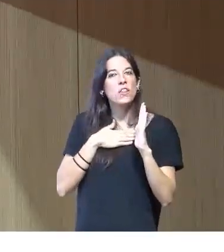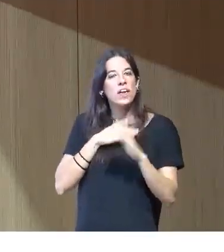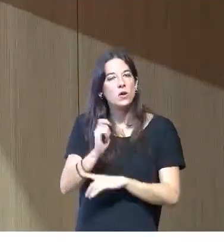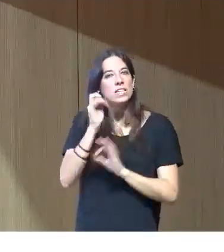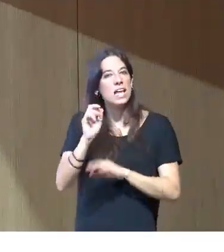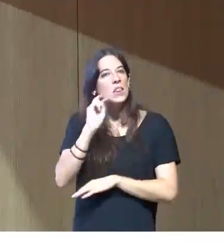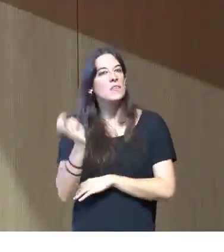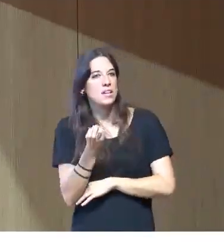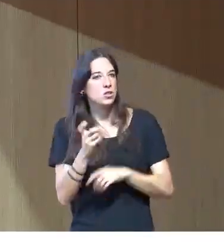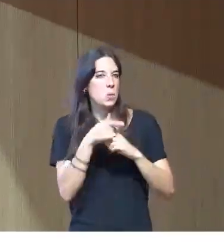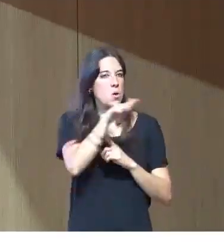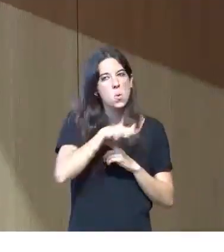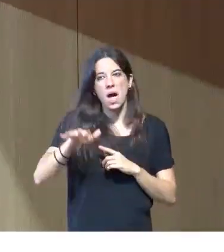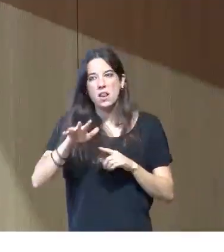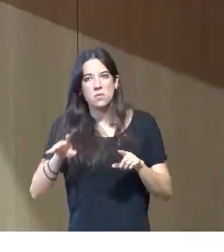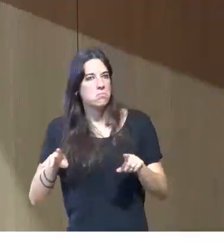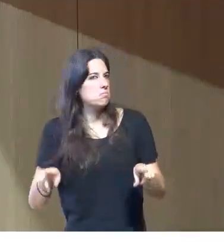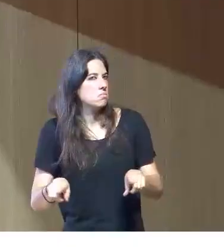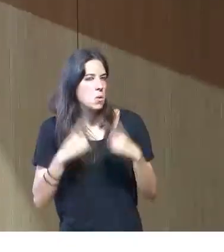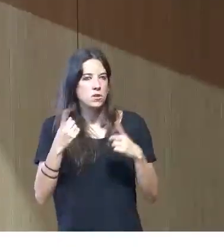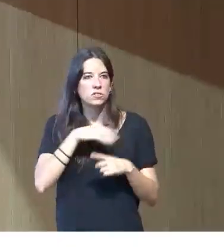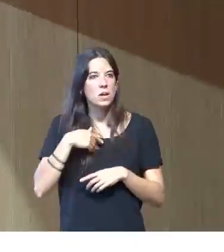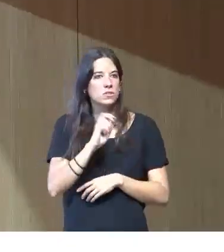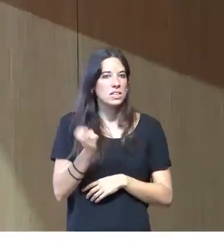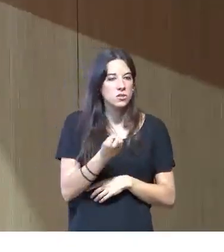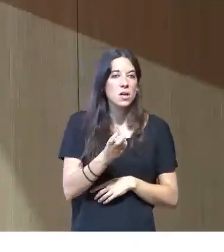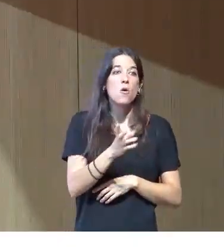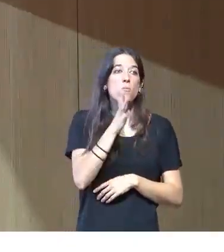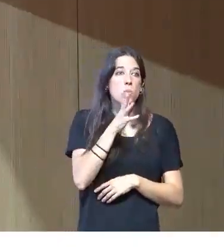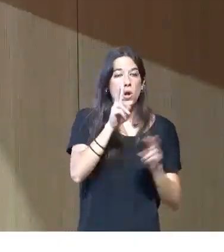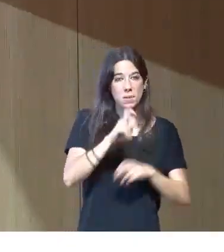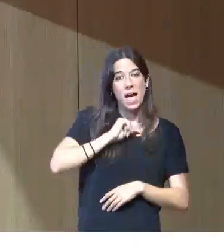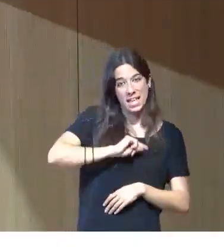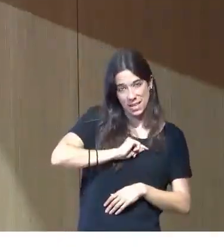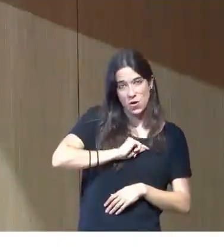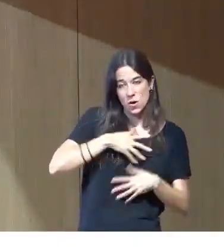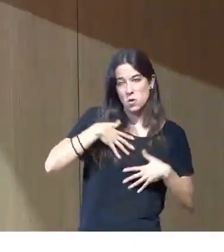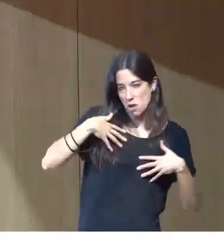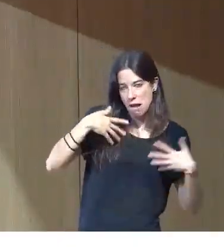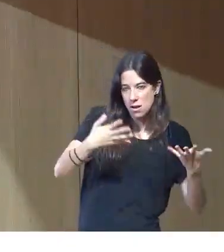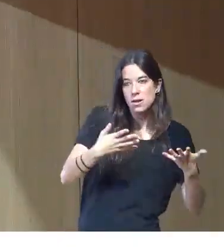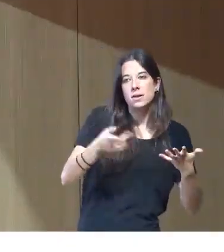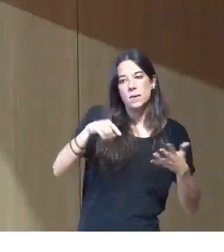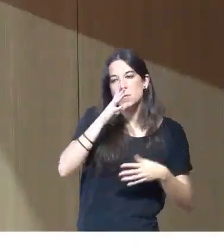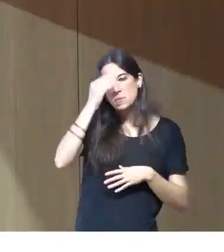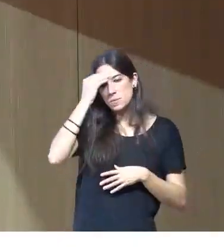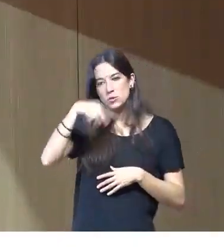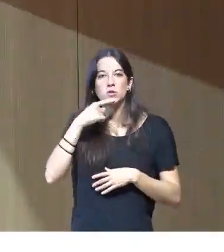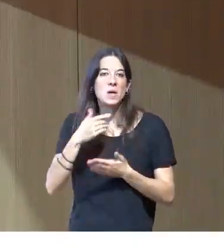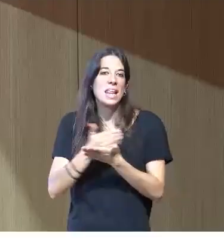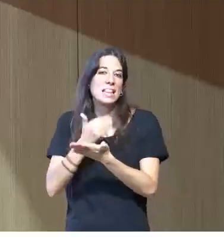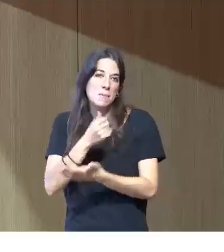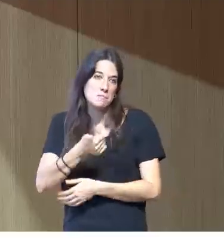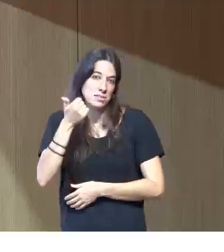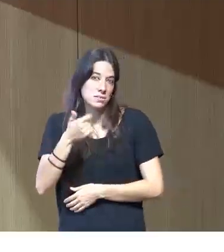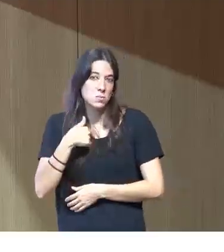donde operamos aparte de por un tema ético como os podéis imaginar o moral que por supuesto es así es porque queremos que así vamos a ser más rentables es